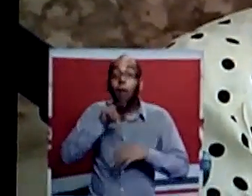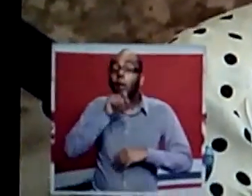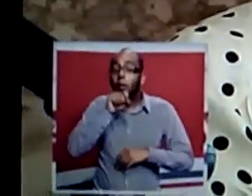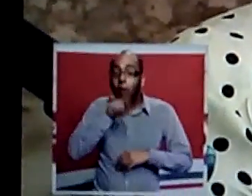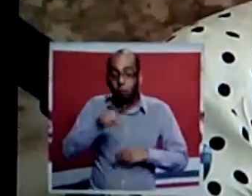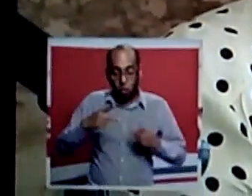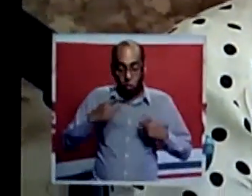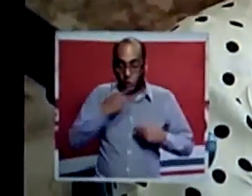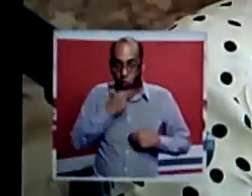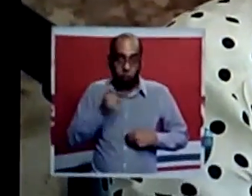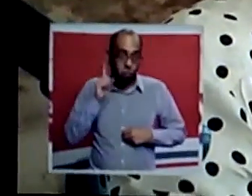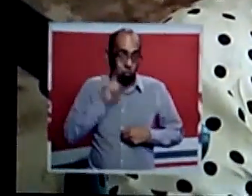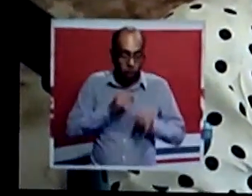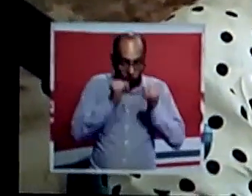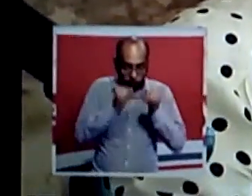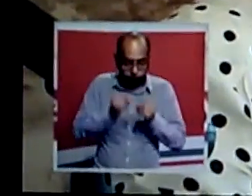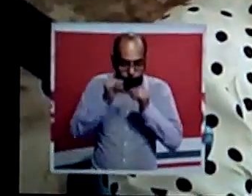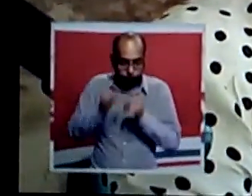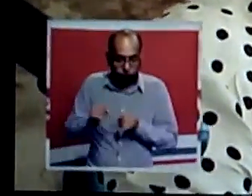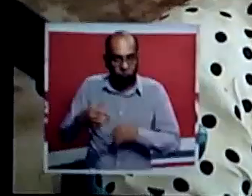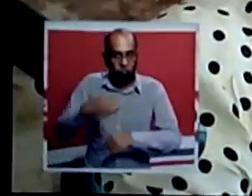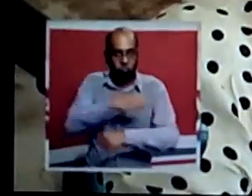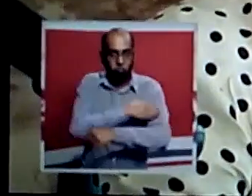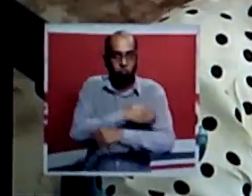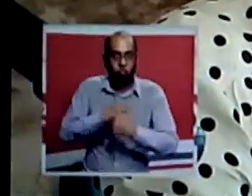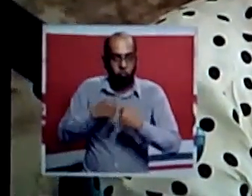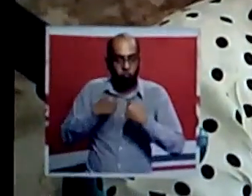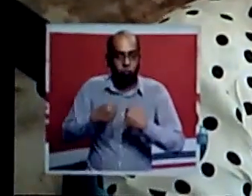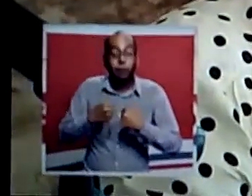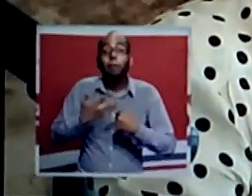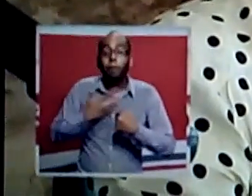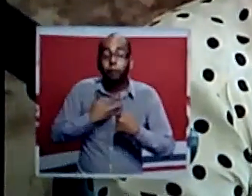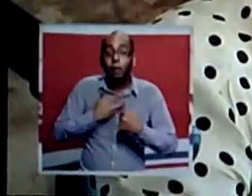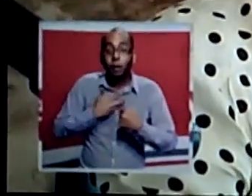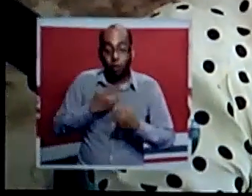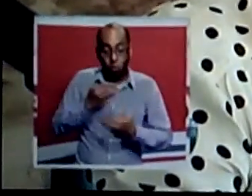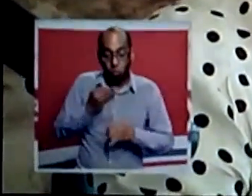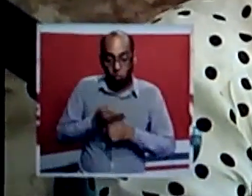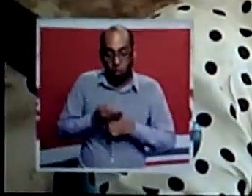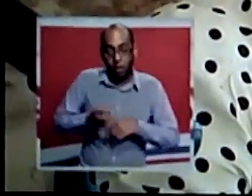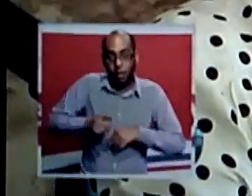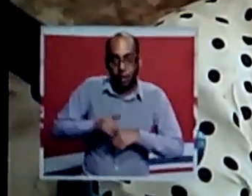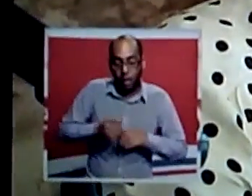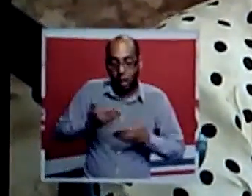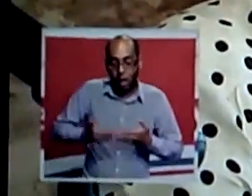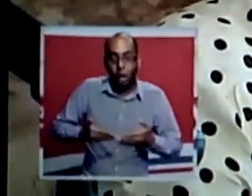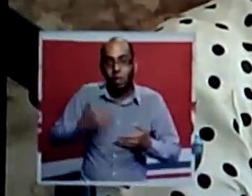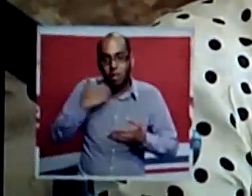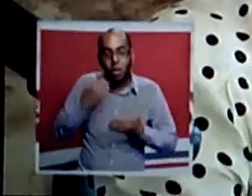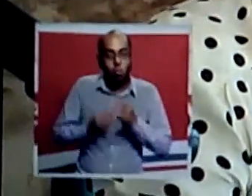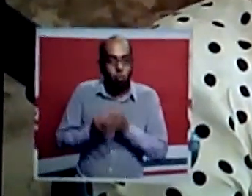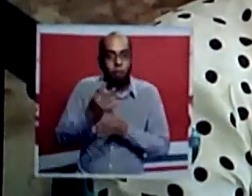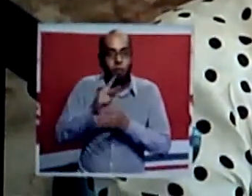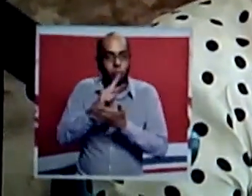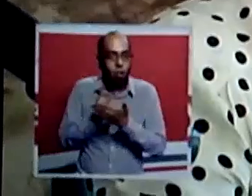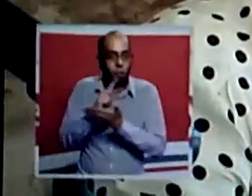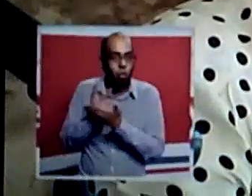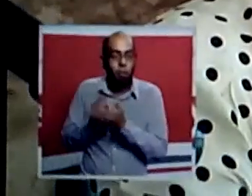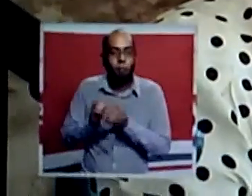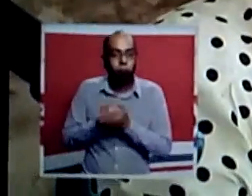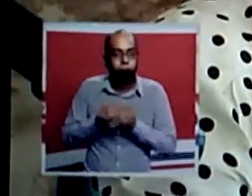de los hombres y mujeres de Michoacán. Hoy día se trabaja desde adentro para abrirnos a nuevas tendencias en su